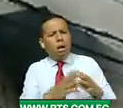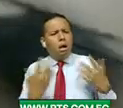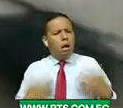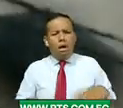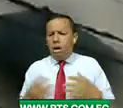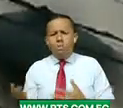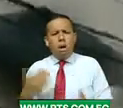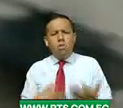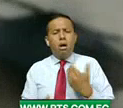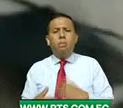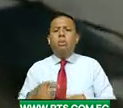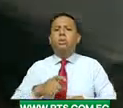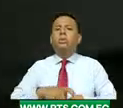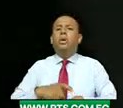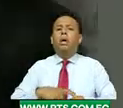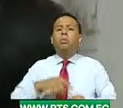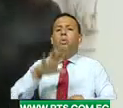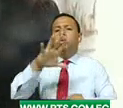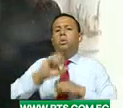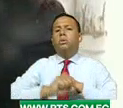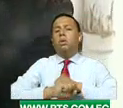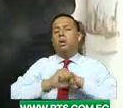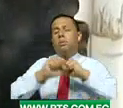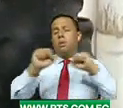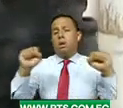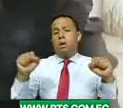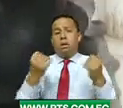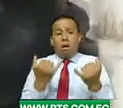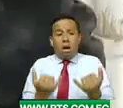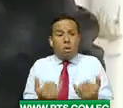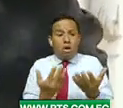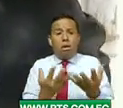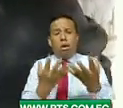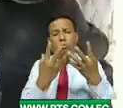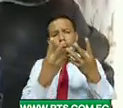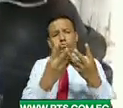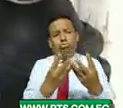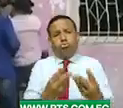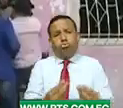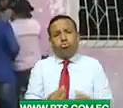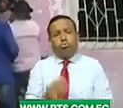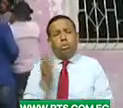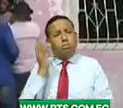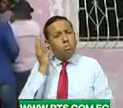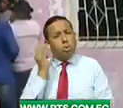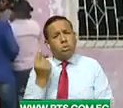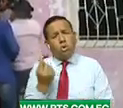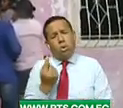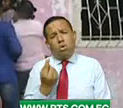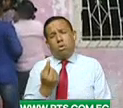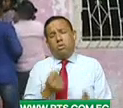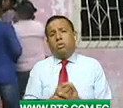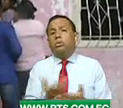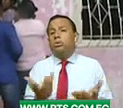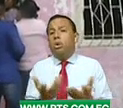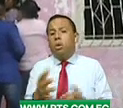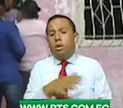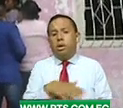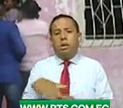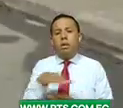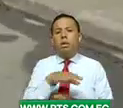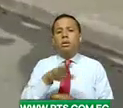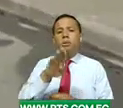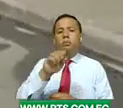las 5 de la mañana más o menos y ahorita ya se quedó sin nada. Una mujer está sola. Sucedió en el bloque 1 de Bastión